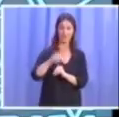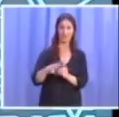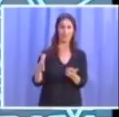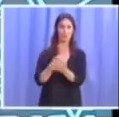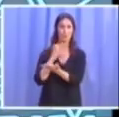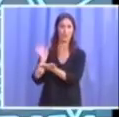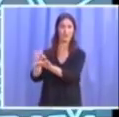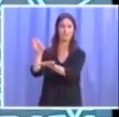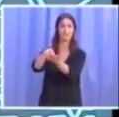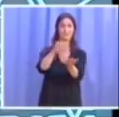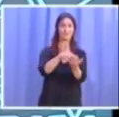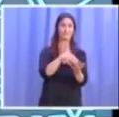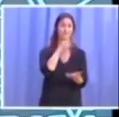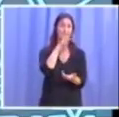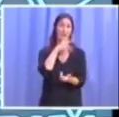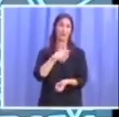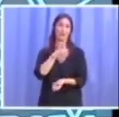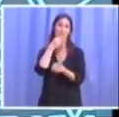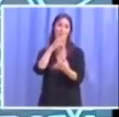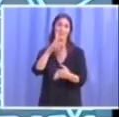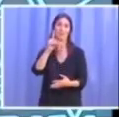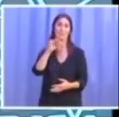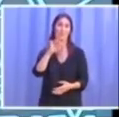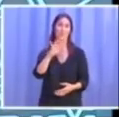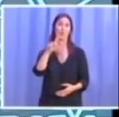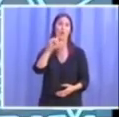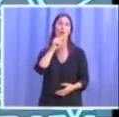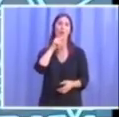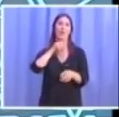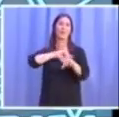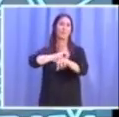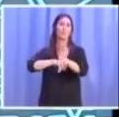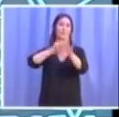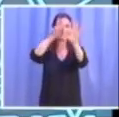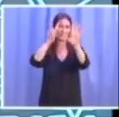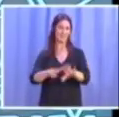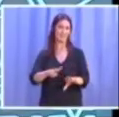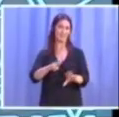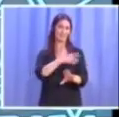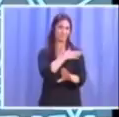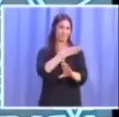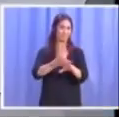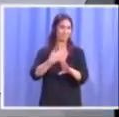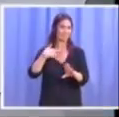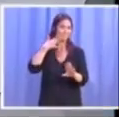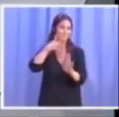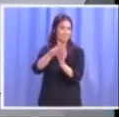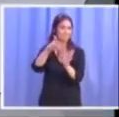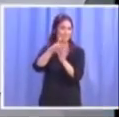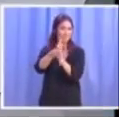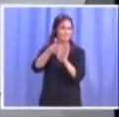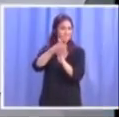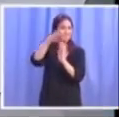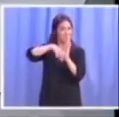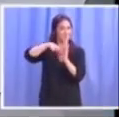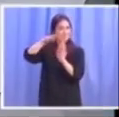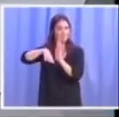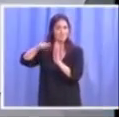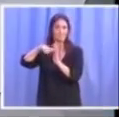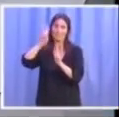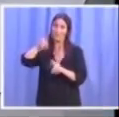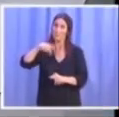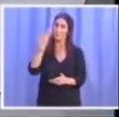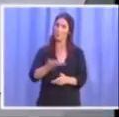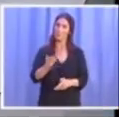sedes. Y ahora les dejo con nuestro compañero Pedro Lara con Deporte 7. Lo hemos dicho durante todo el programa. Es